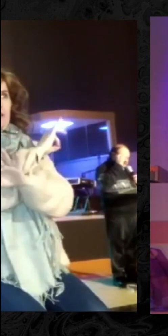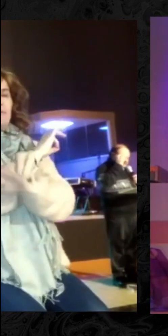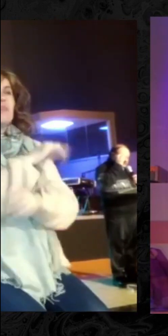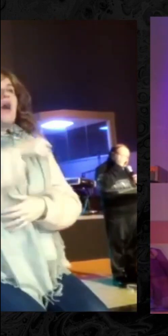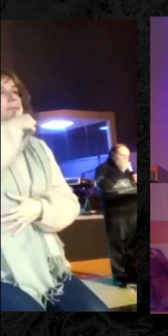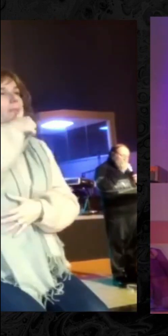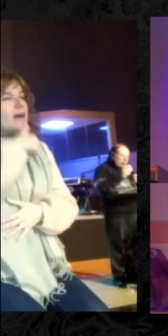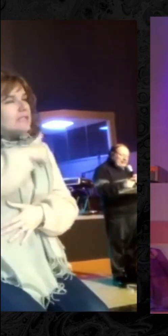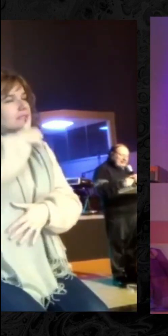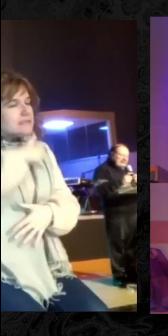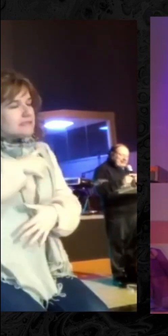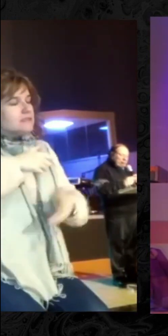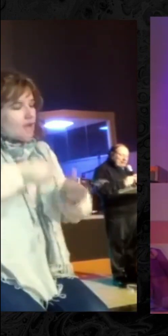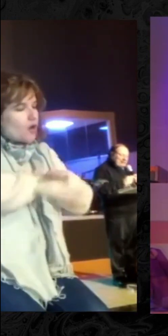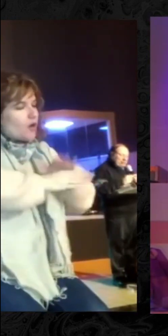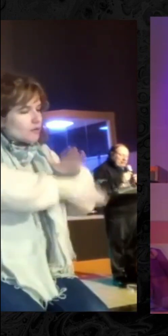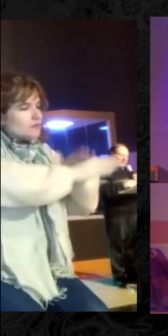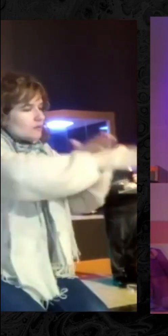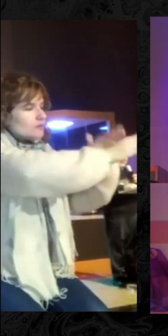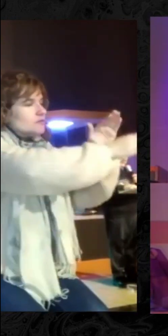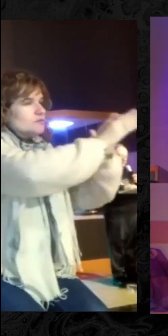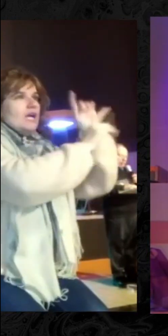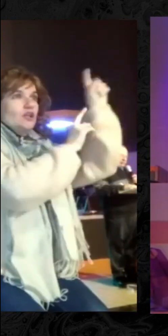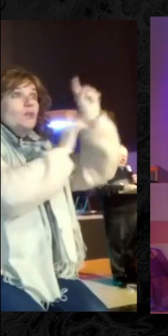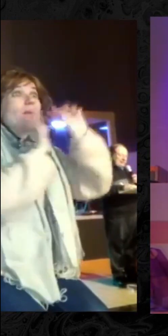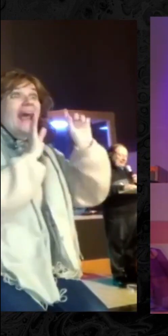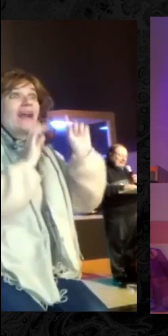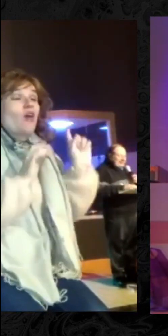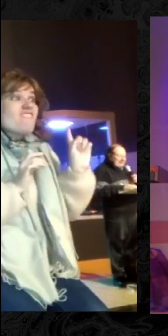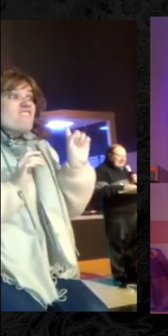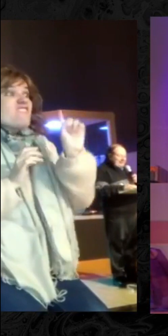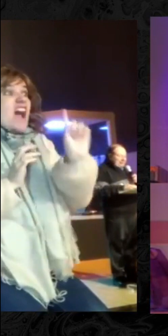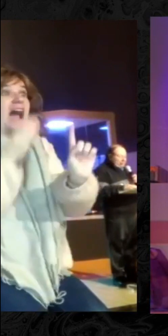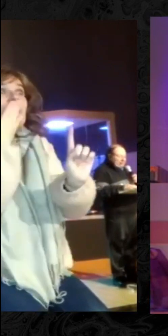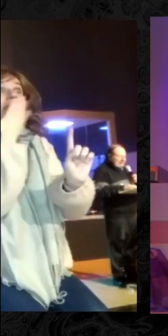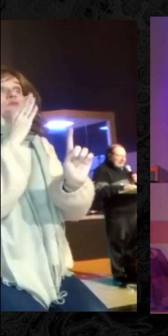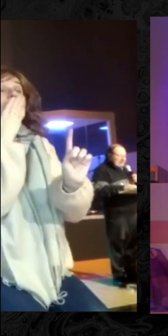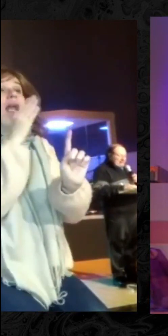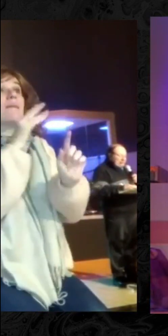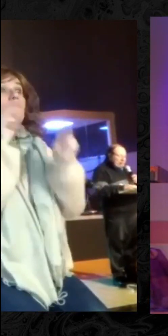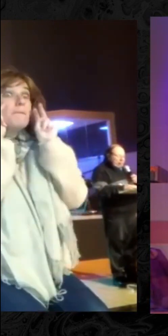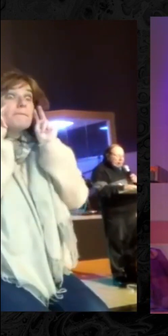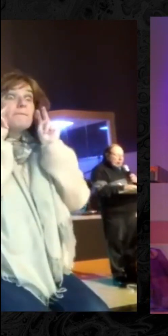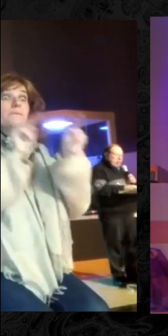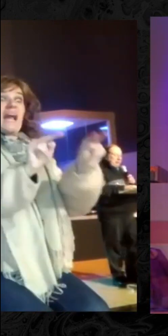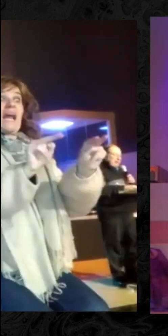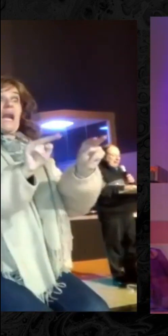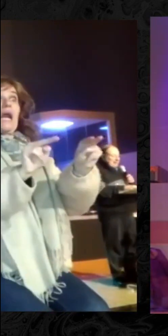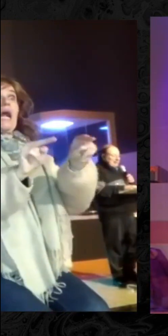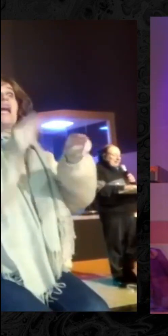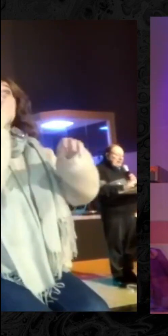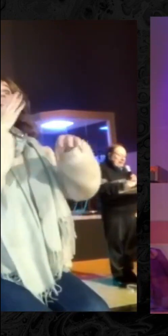pero cuando vienes a Jerusalén rodeada de ejércitos saber entonces que su destrucción